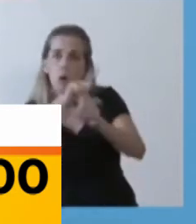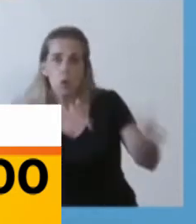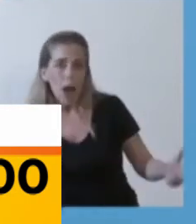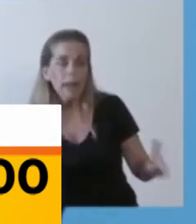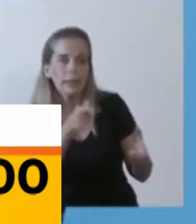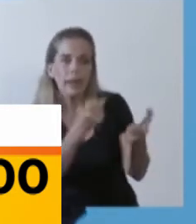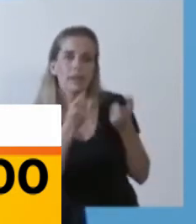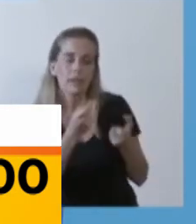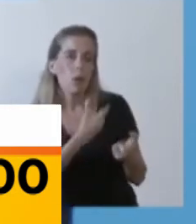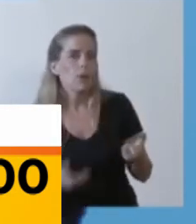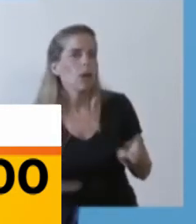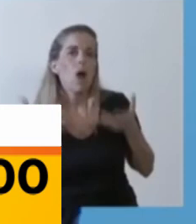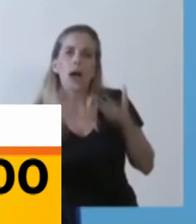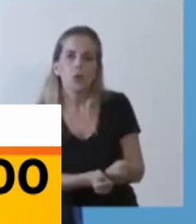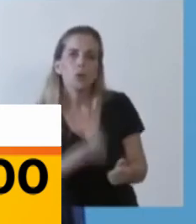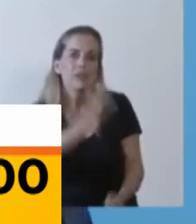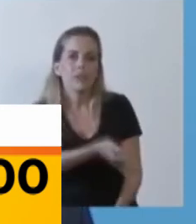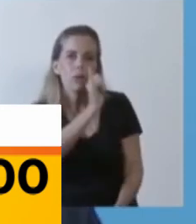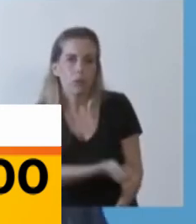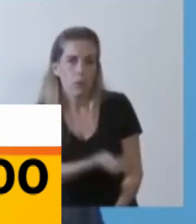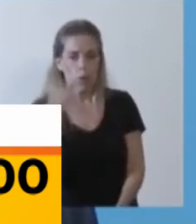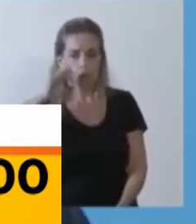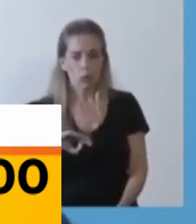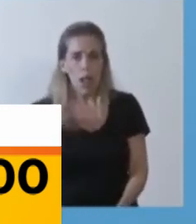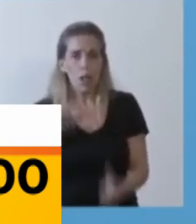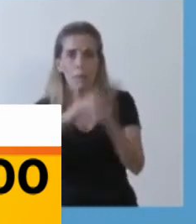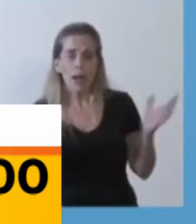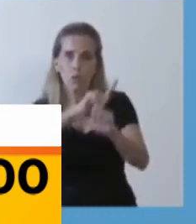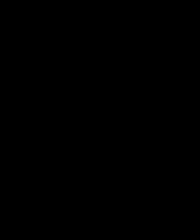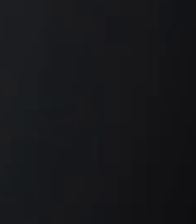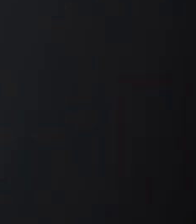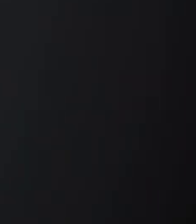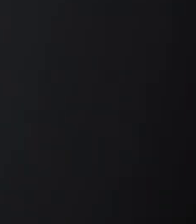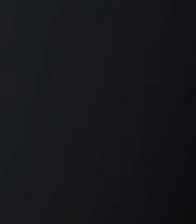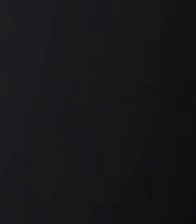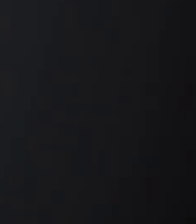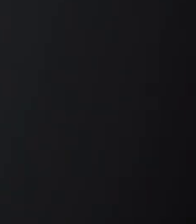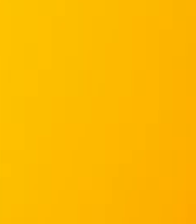un parate de actividad económica bajan ingresos y tienen dificultades de asistencia alimentaria.